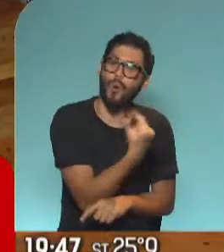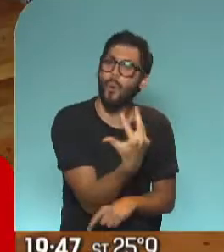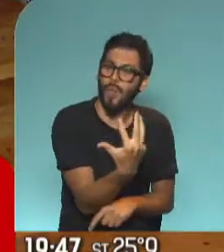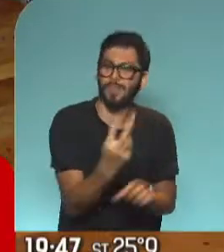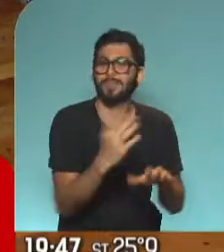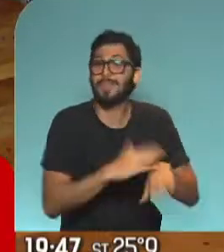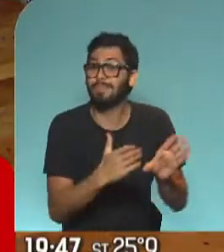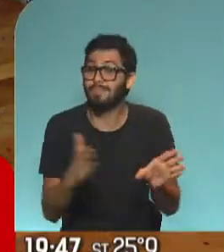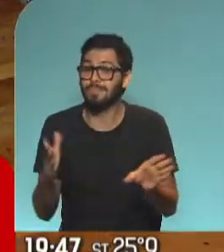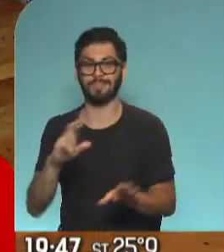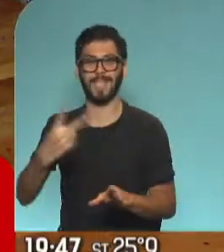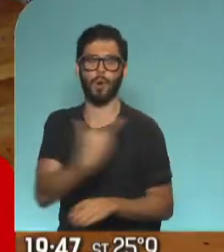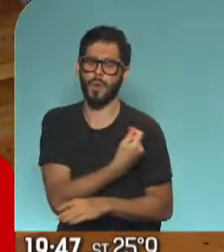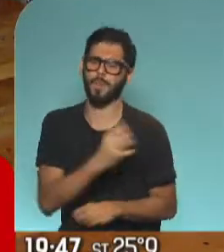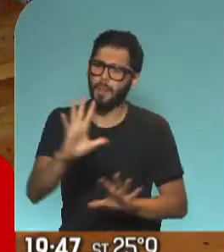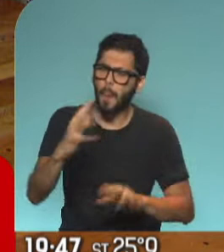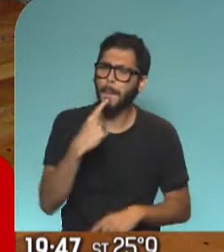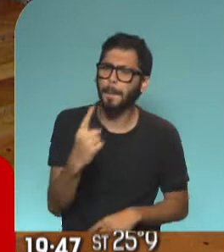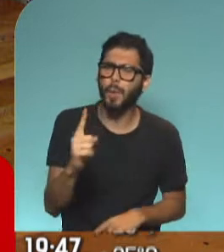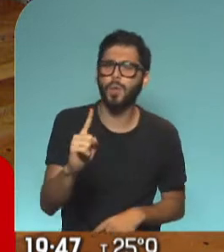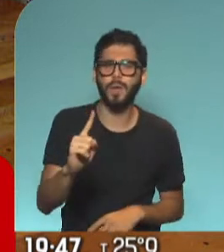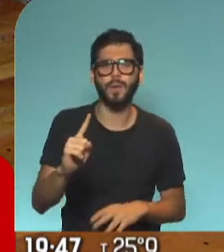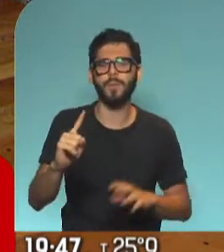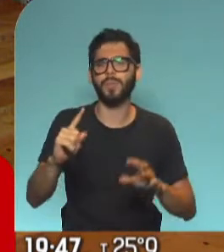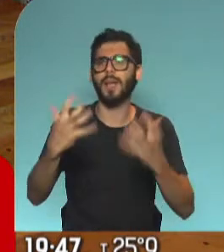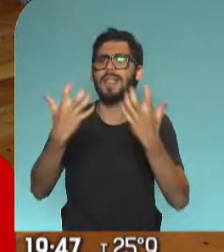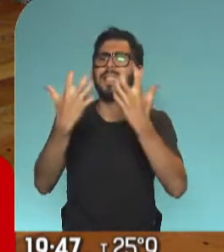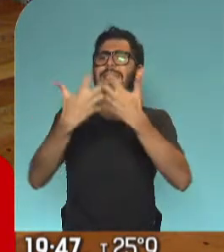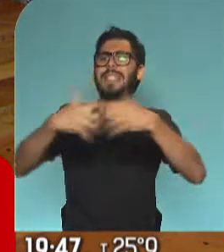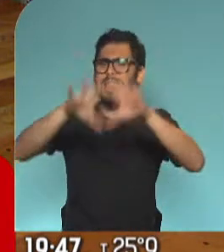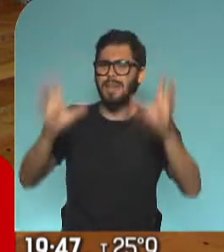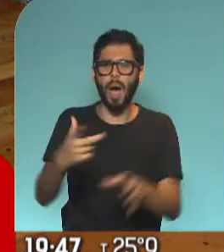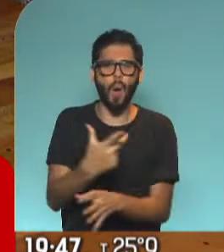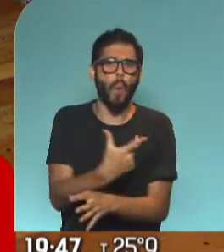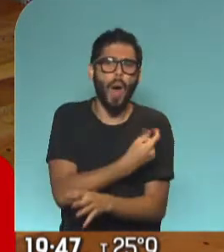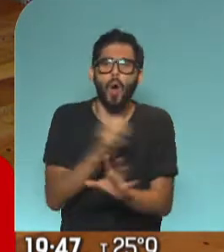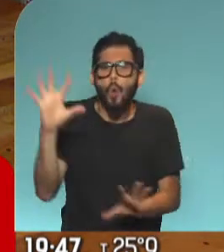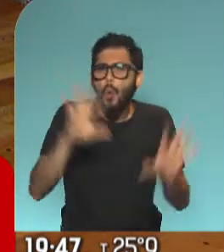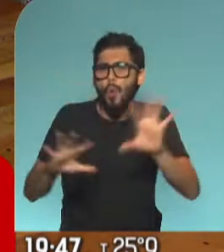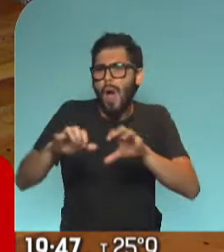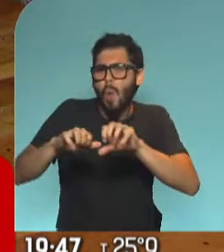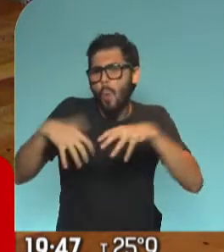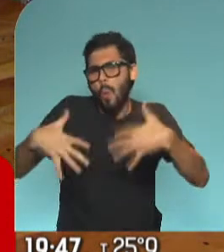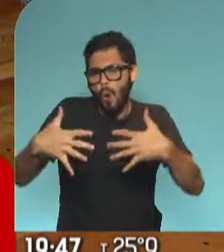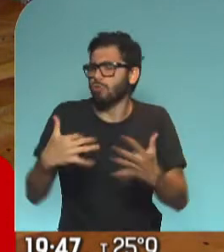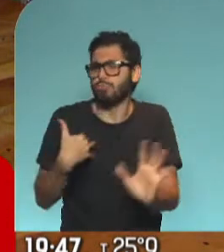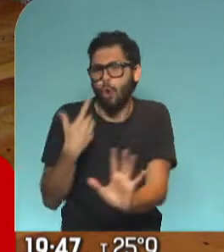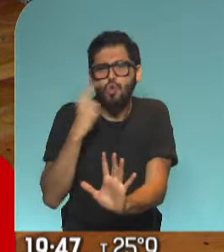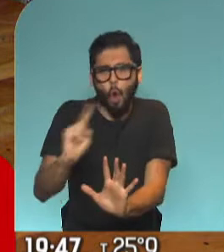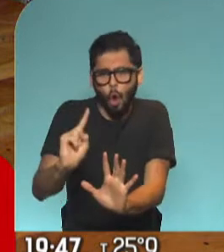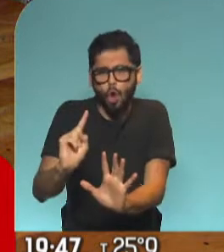desconocimiento de lo que implica un sistema de vacunación tan impresionante como el que se necesita,